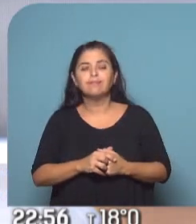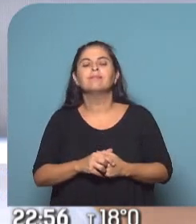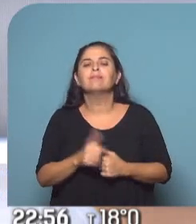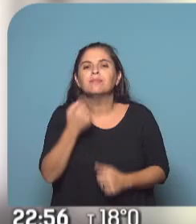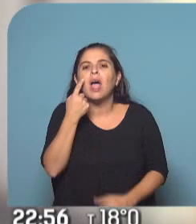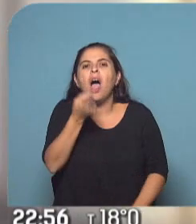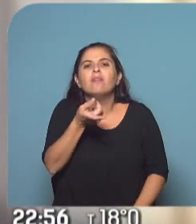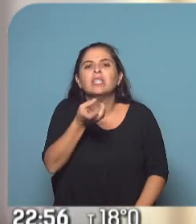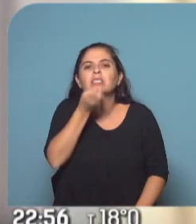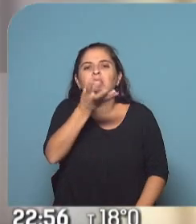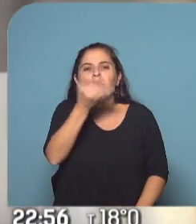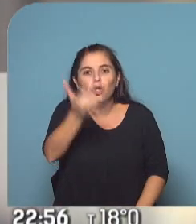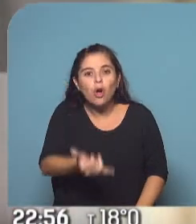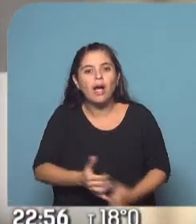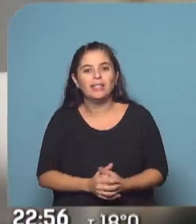compartimos.